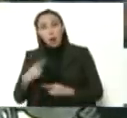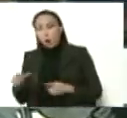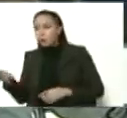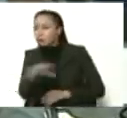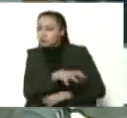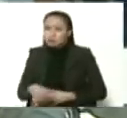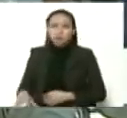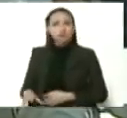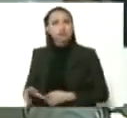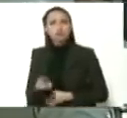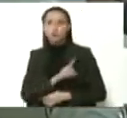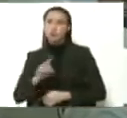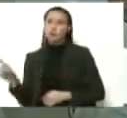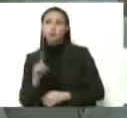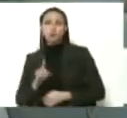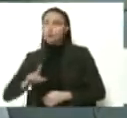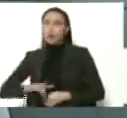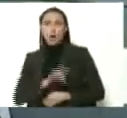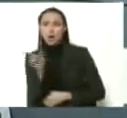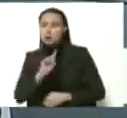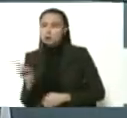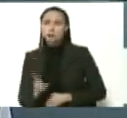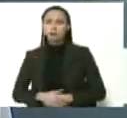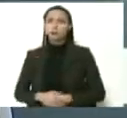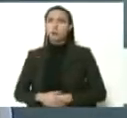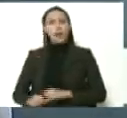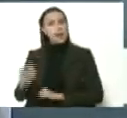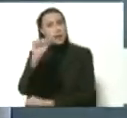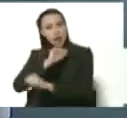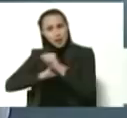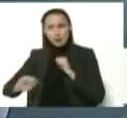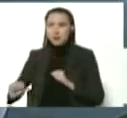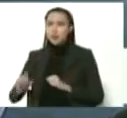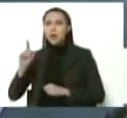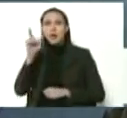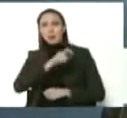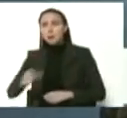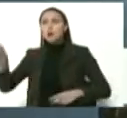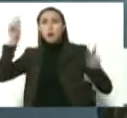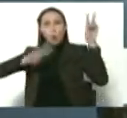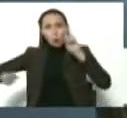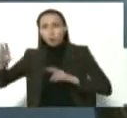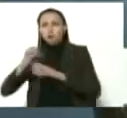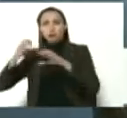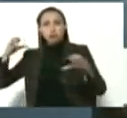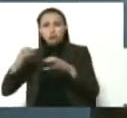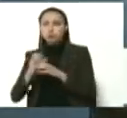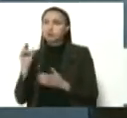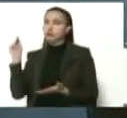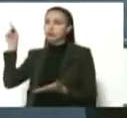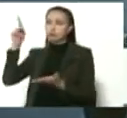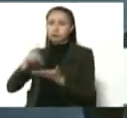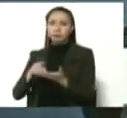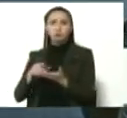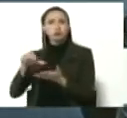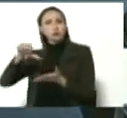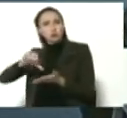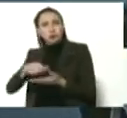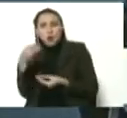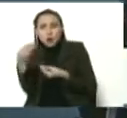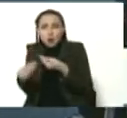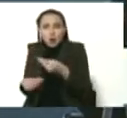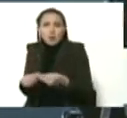estados, etc. Se recomienda evitar el traslado de turistas a centros donde pueda